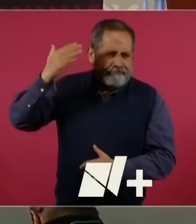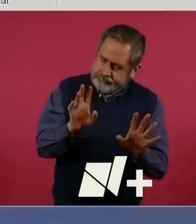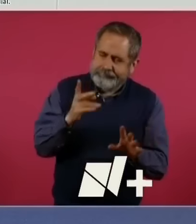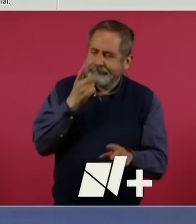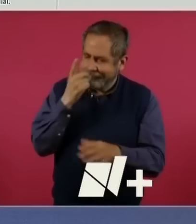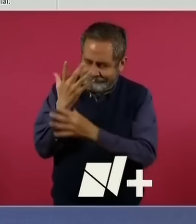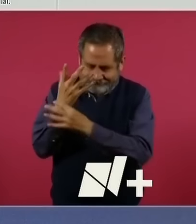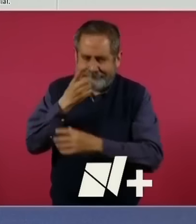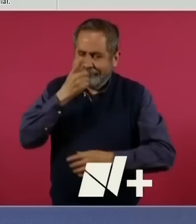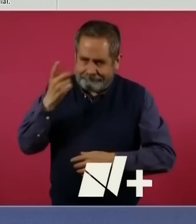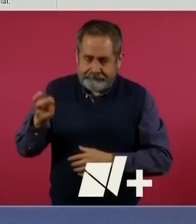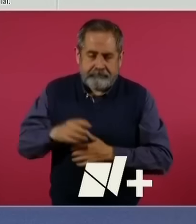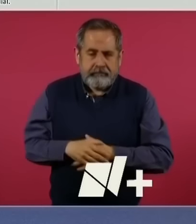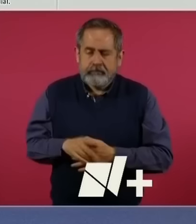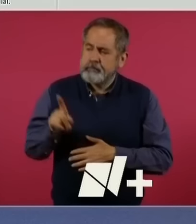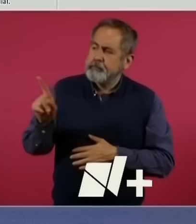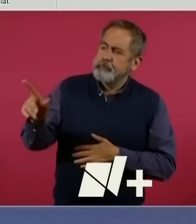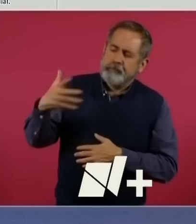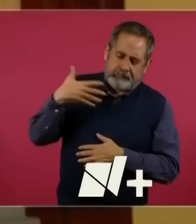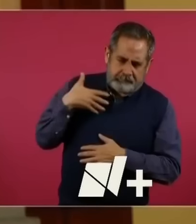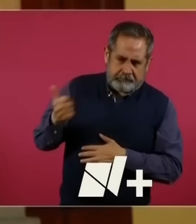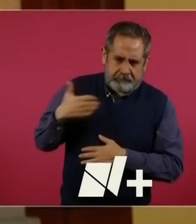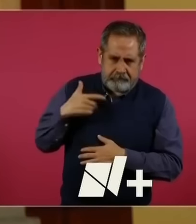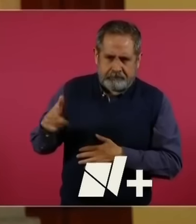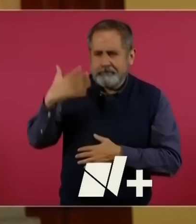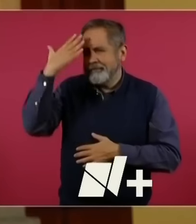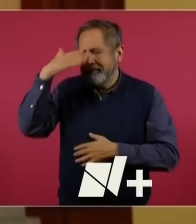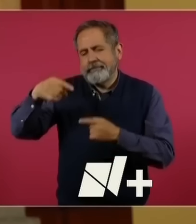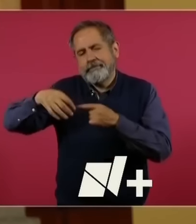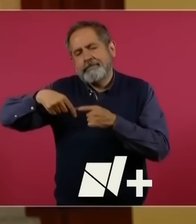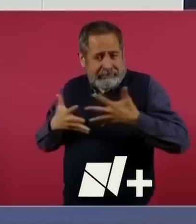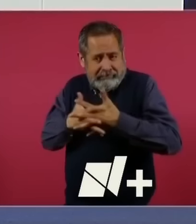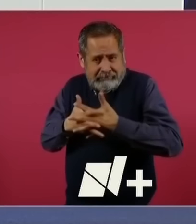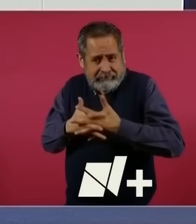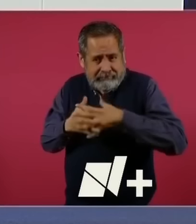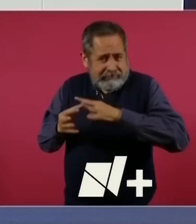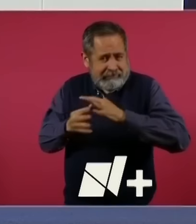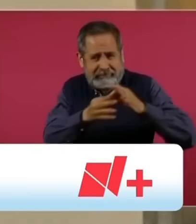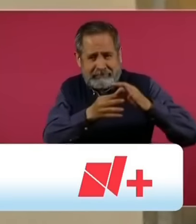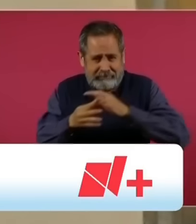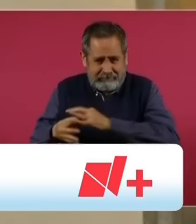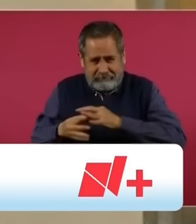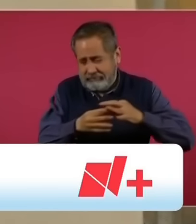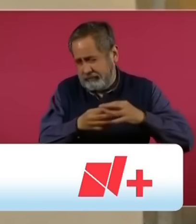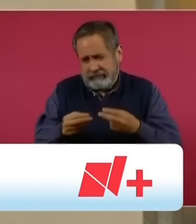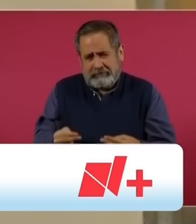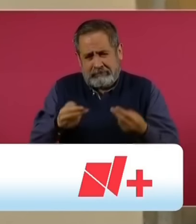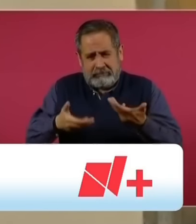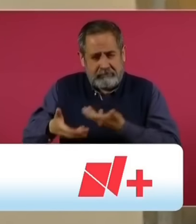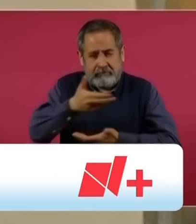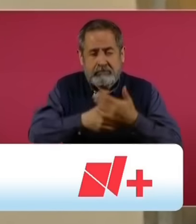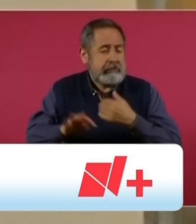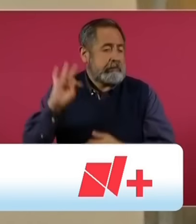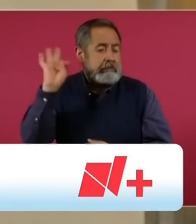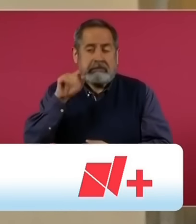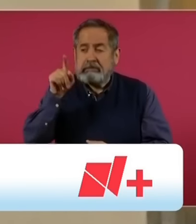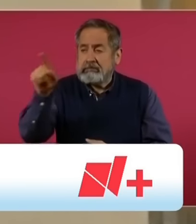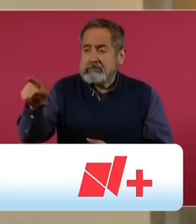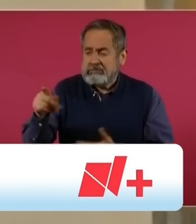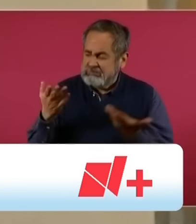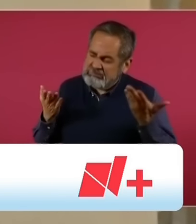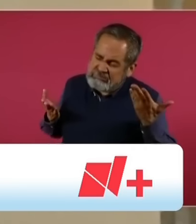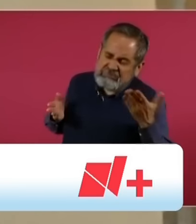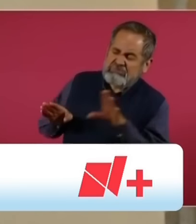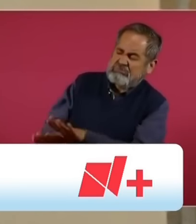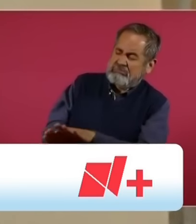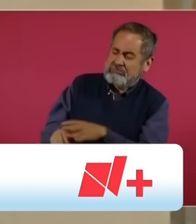común. Entiendo que usted esté en campaña. Tomar una medida de esa índole,